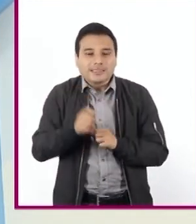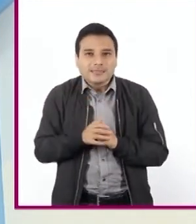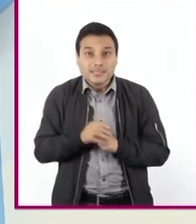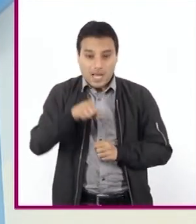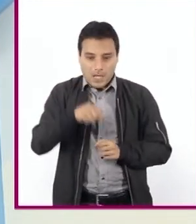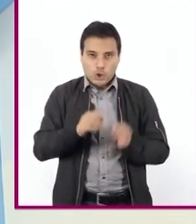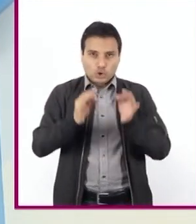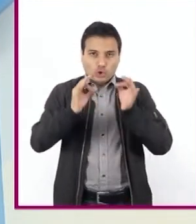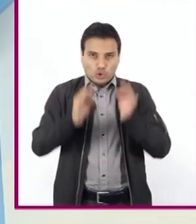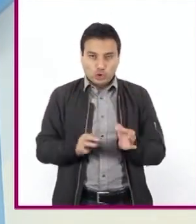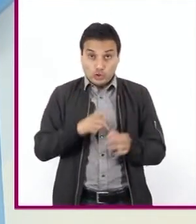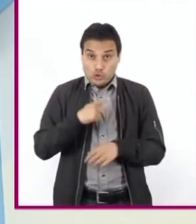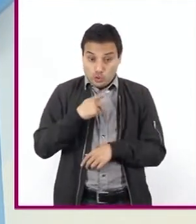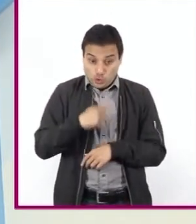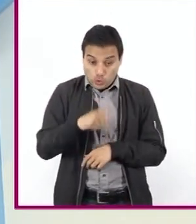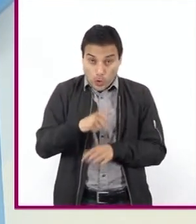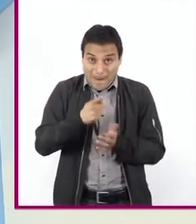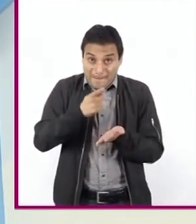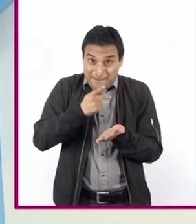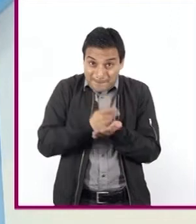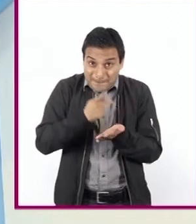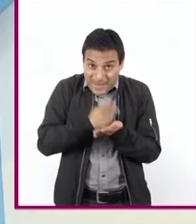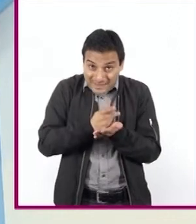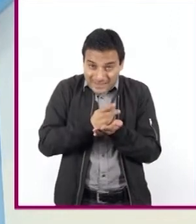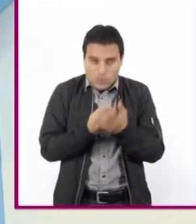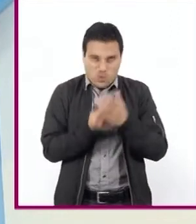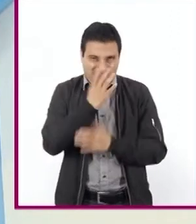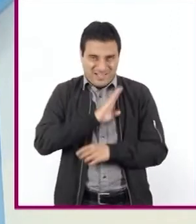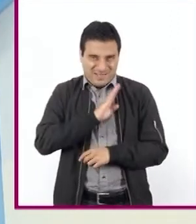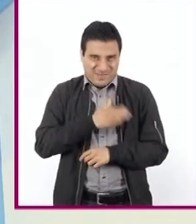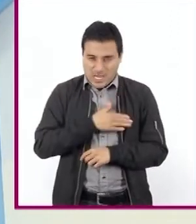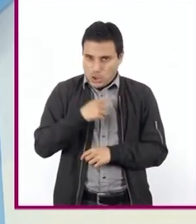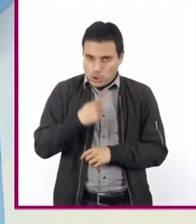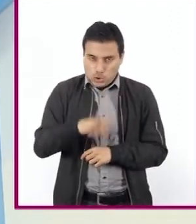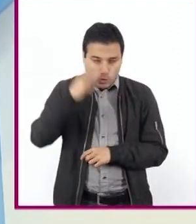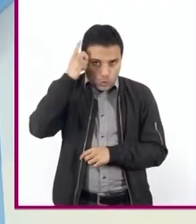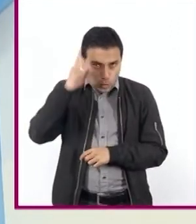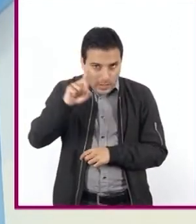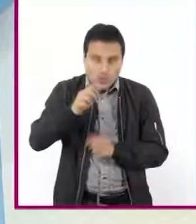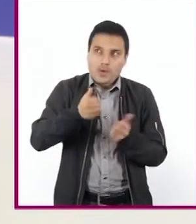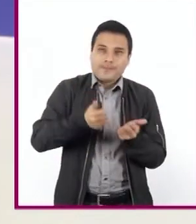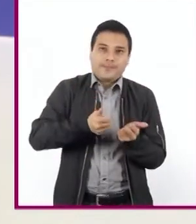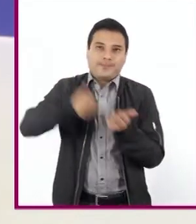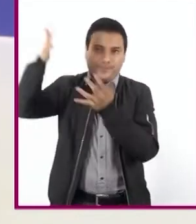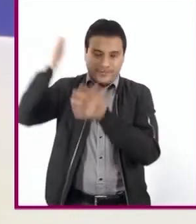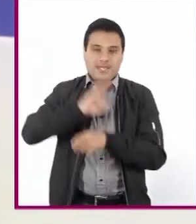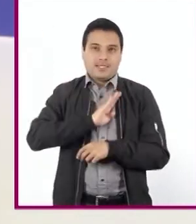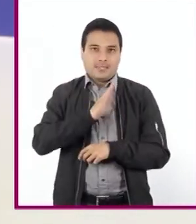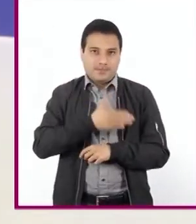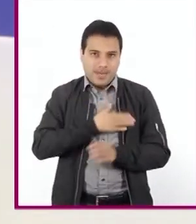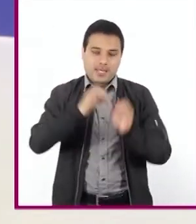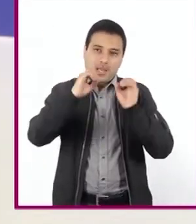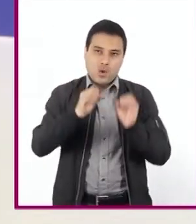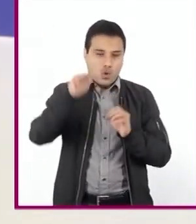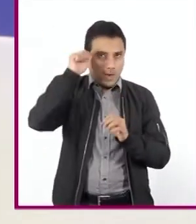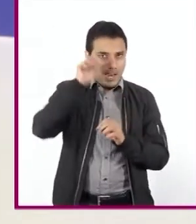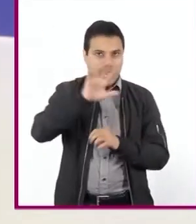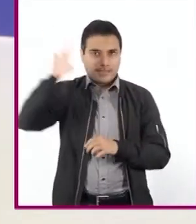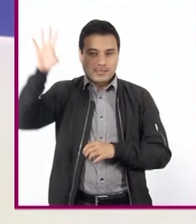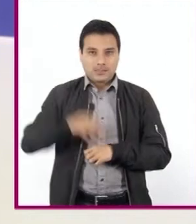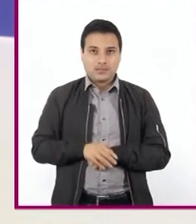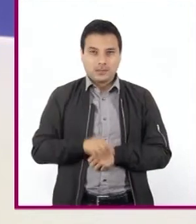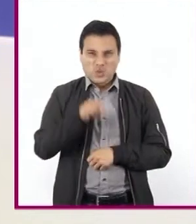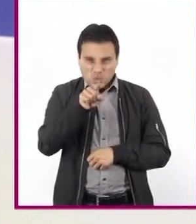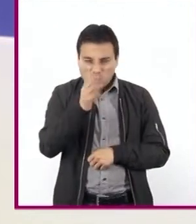plata con fines comerciales de Nueva España hacia Europa y Asia. ¿Conocen las rutas marítimas